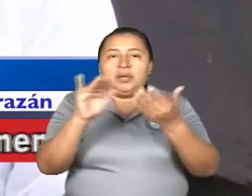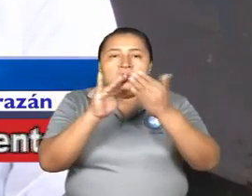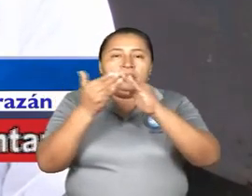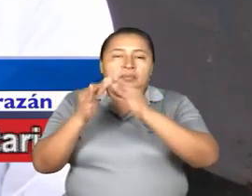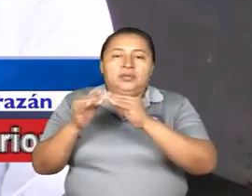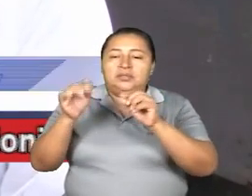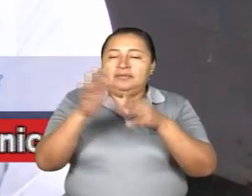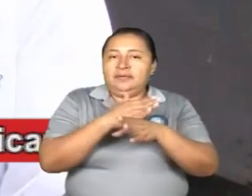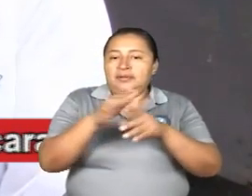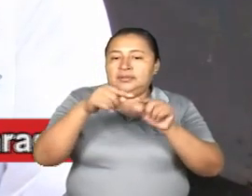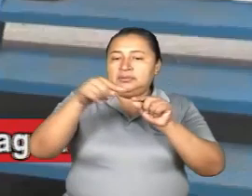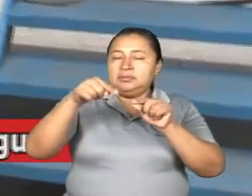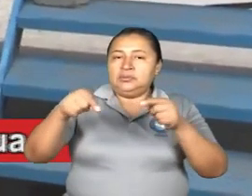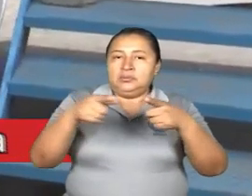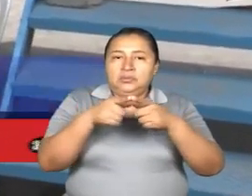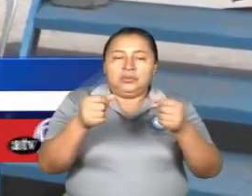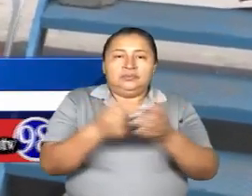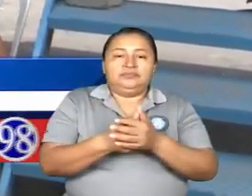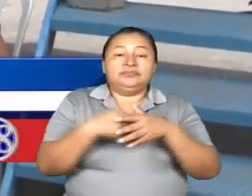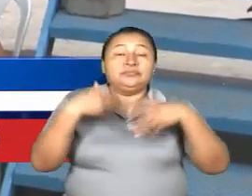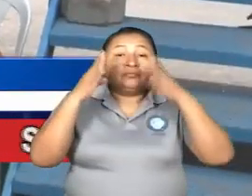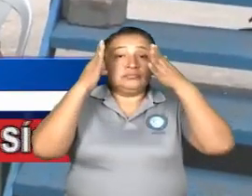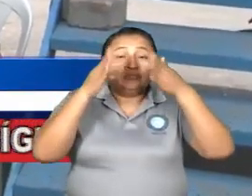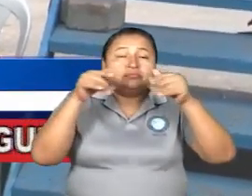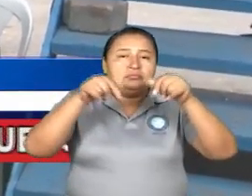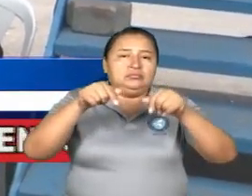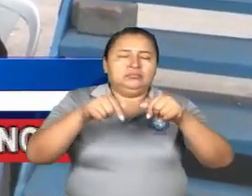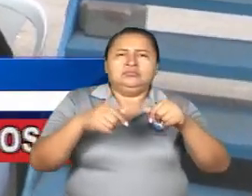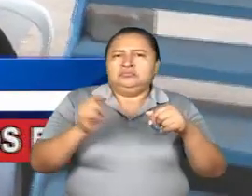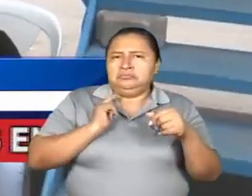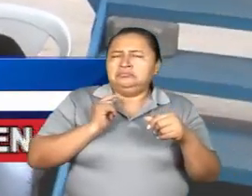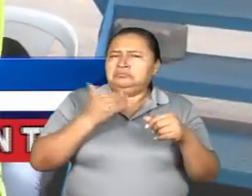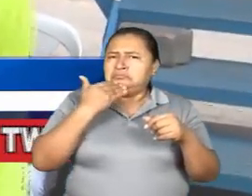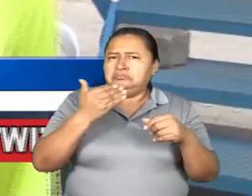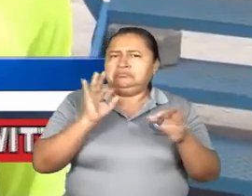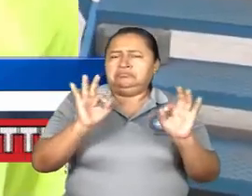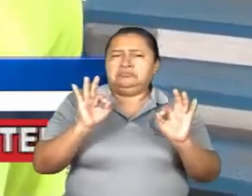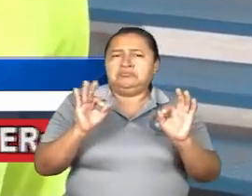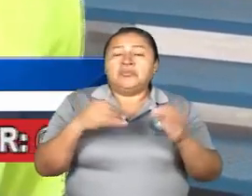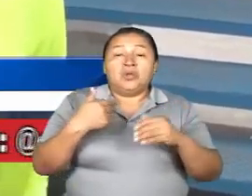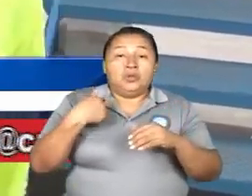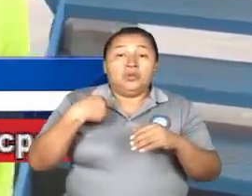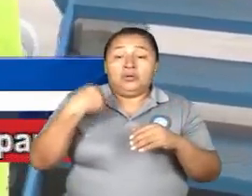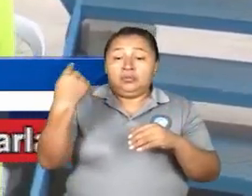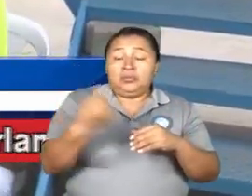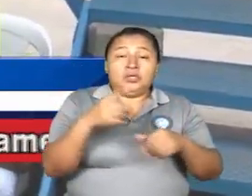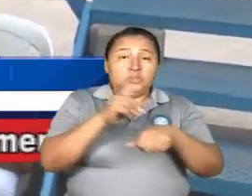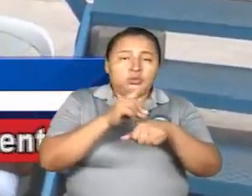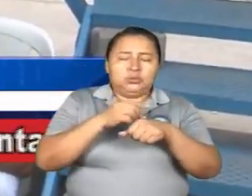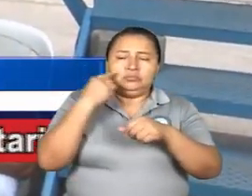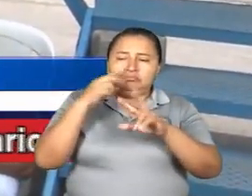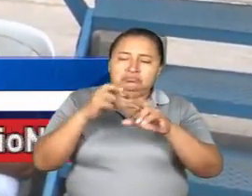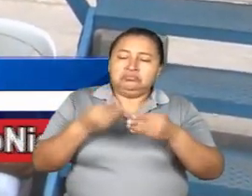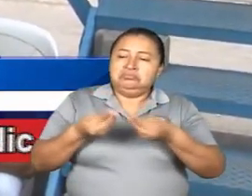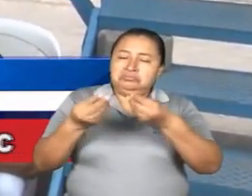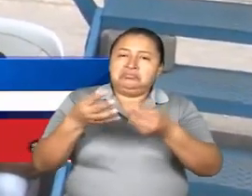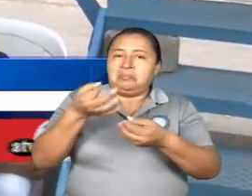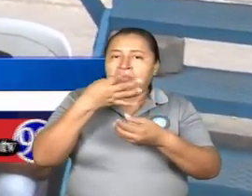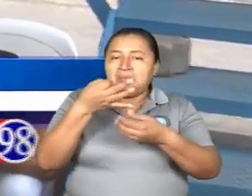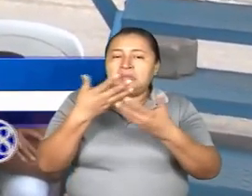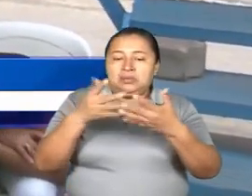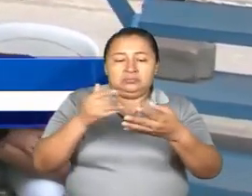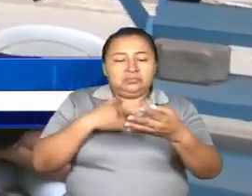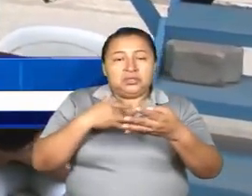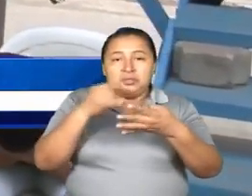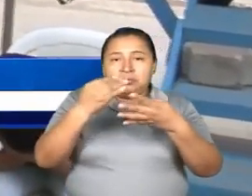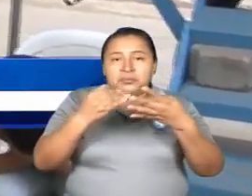de los diferentes distritos de Managua. La atención aquí es muy agradable y cuando yo pasé consulta me dieron los medicamentos que eran